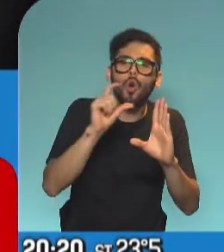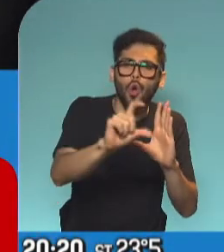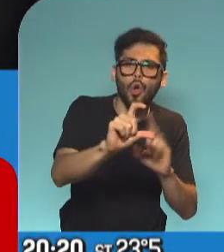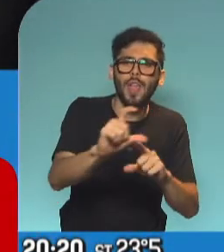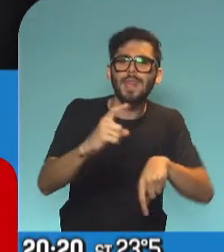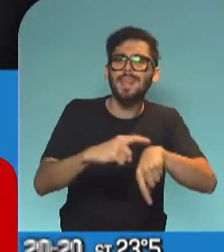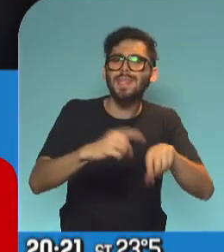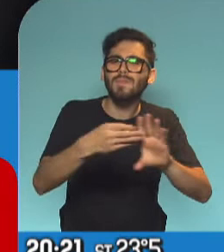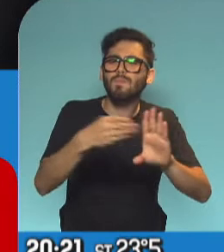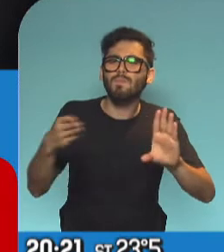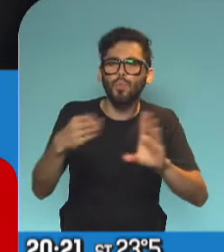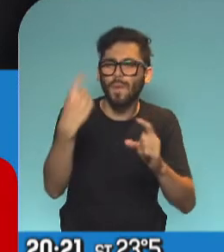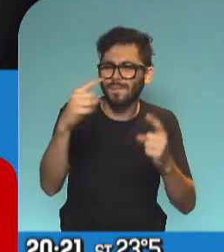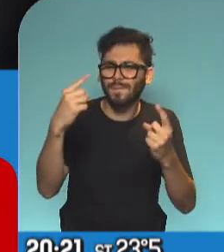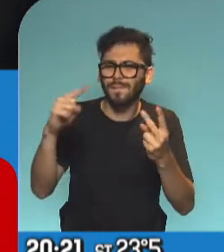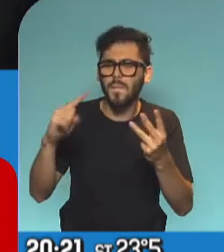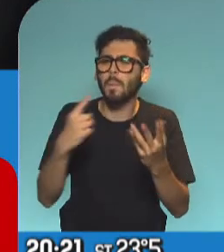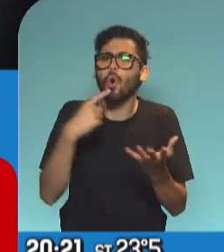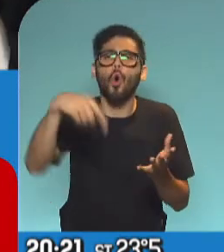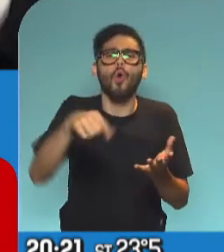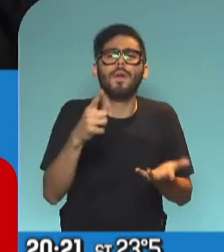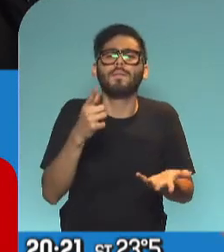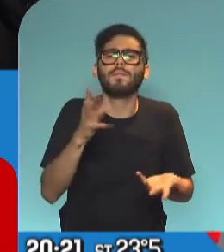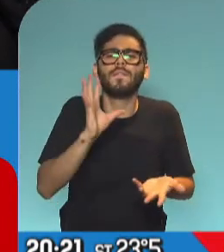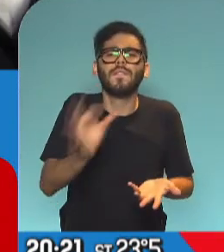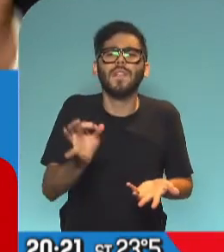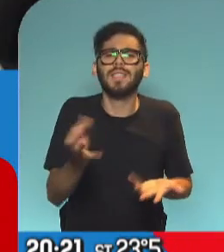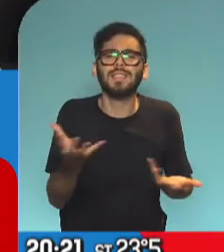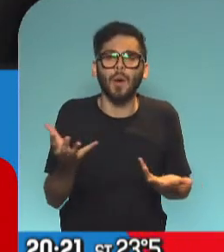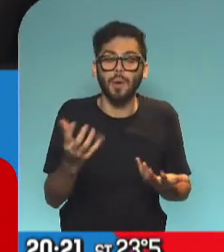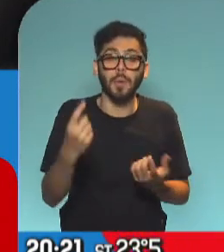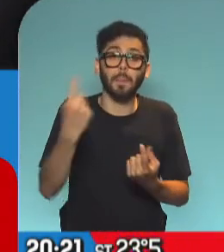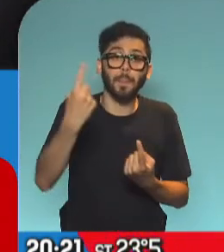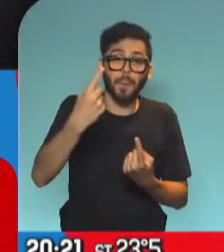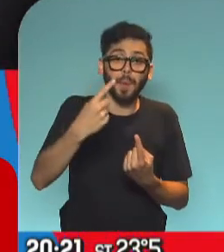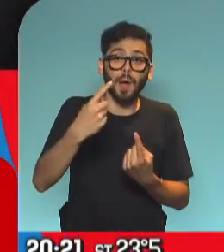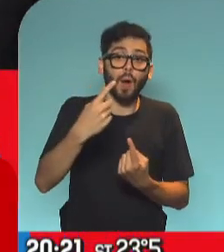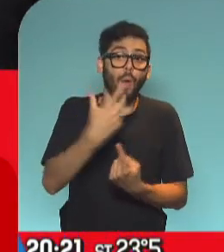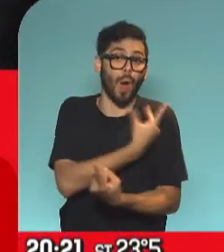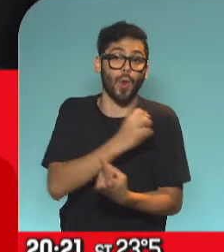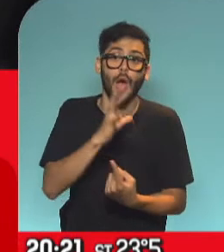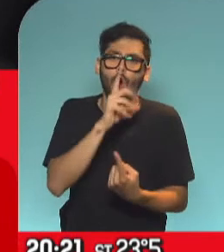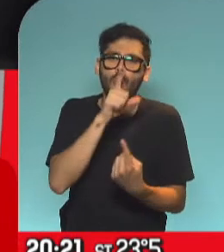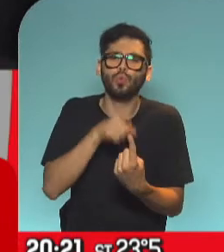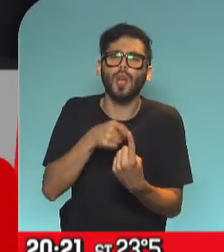saber hoy en día, entendiendo que hay una prioridad o una primera vacuna, al parecer, que es la rusa?